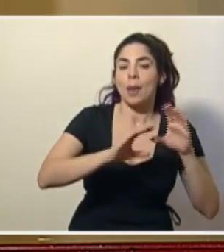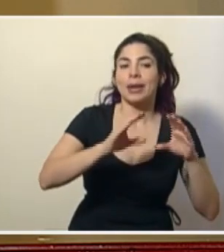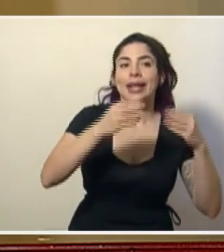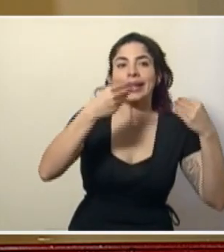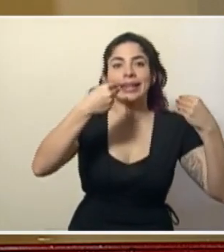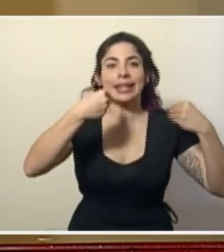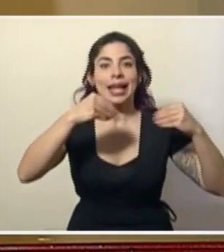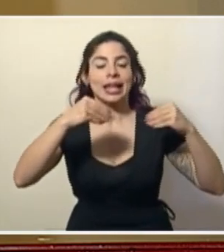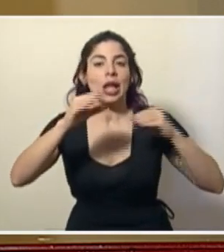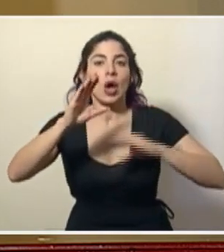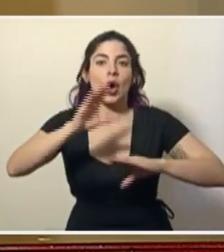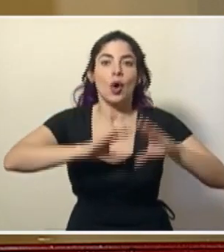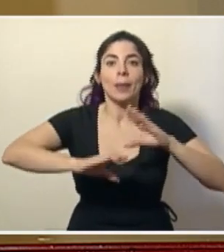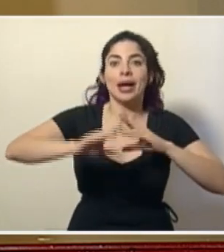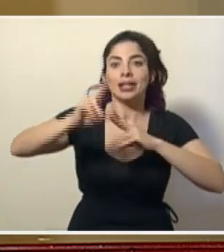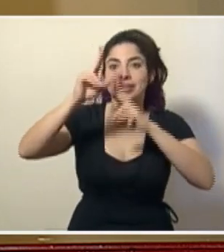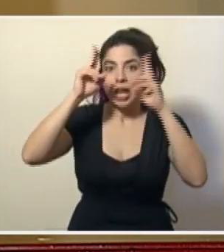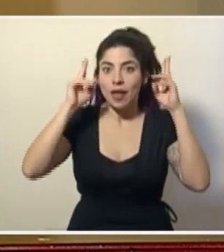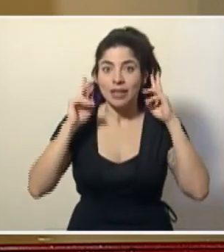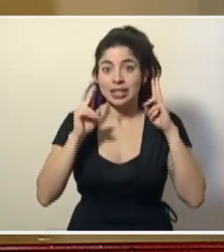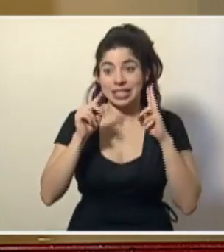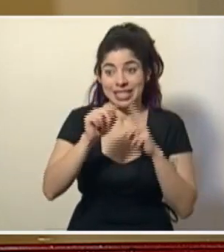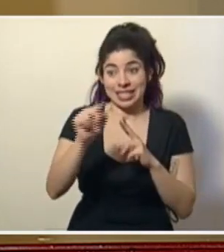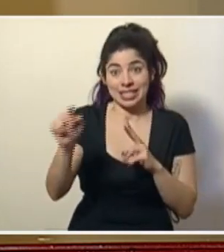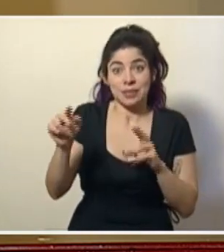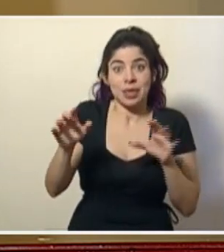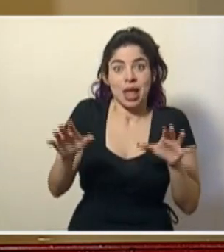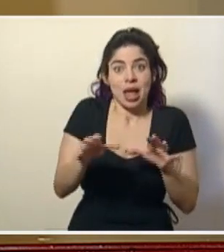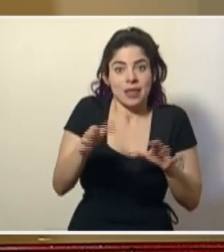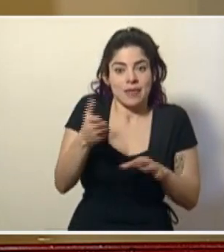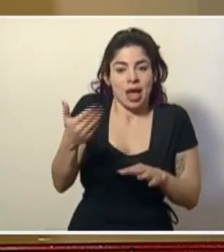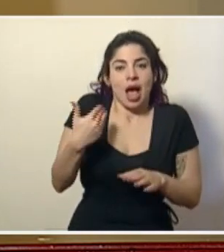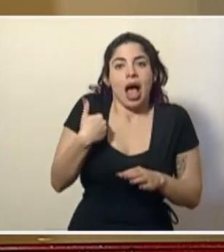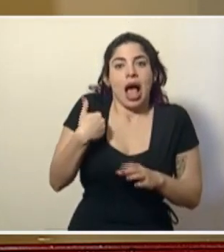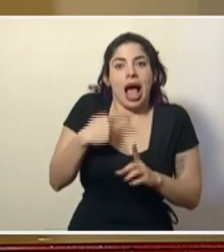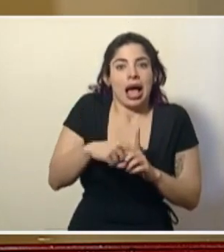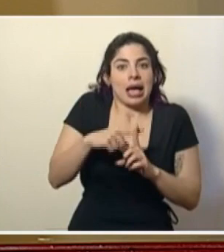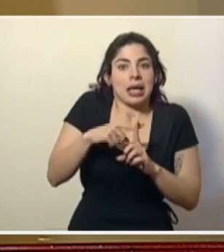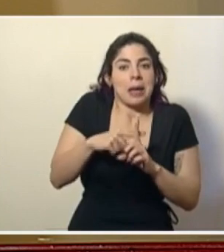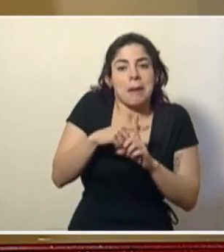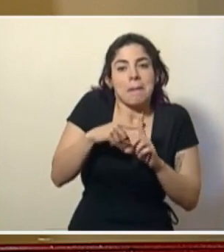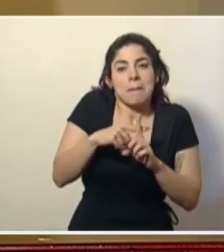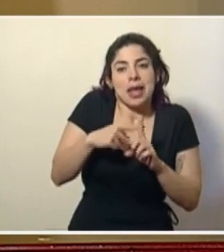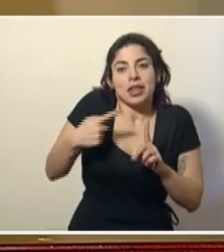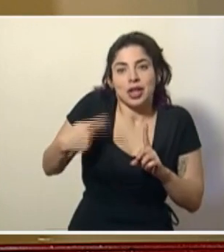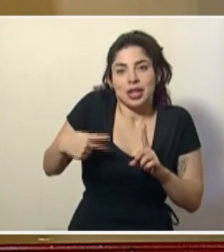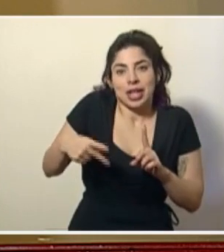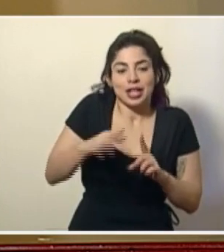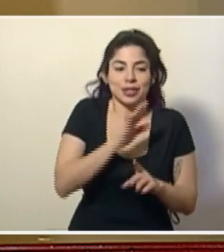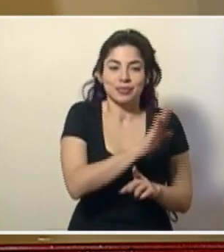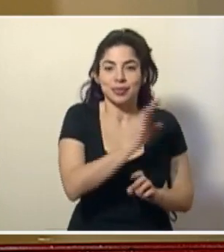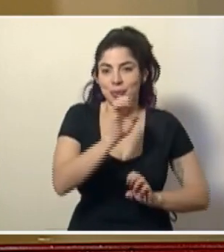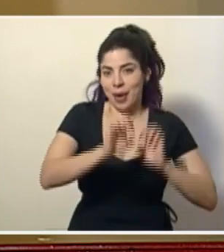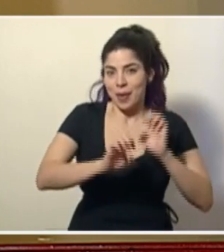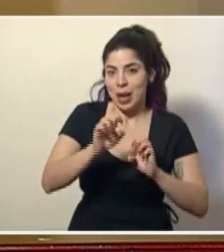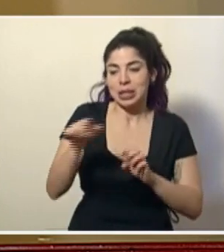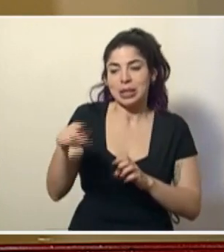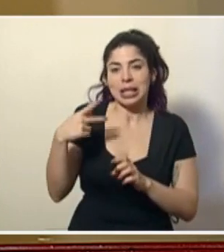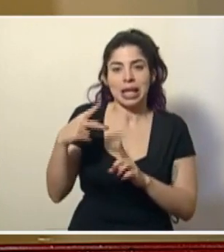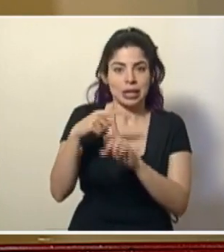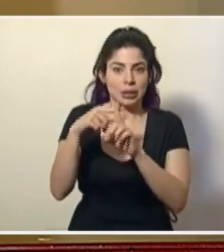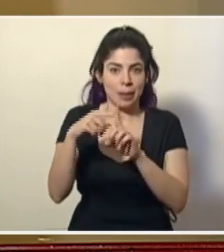tiendas, comercio, salones de belleza, que son aquellas actividades que tienen niveles de riesgo medio, de acuerdo con la valoración que estamos